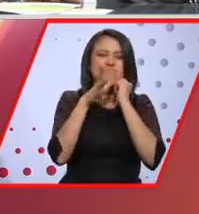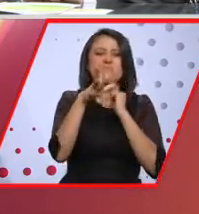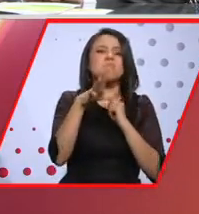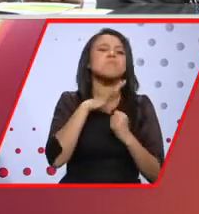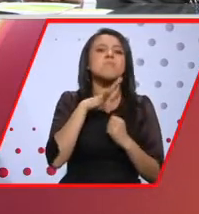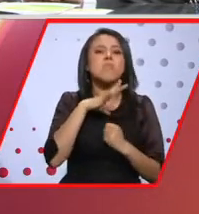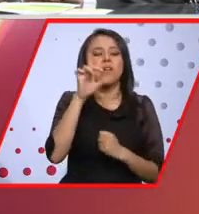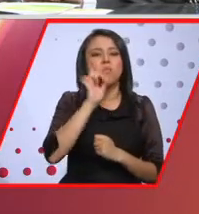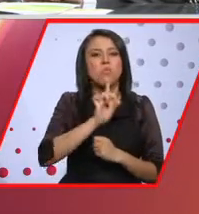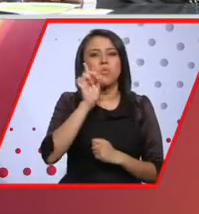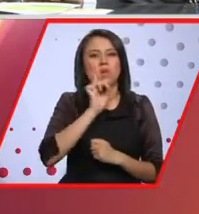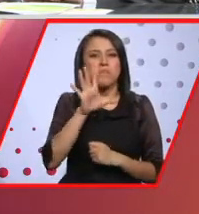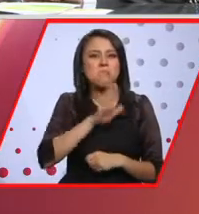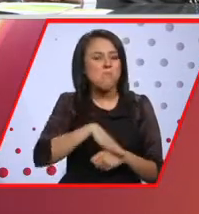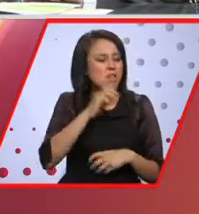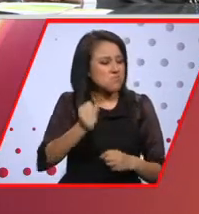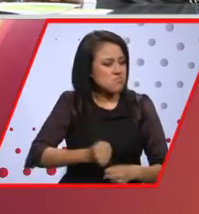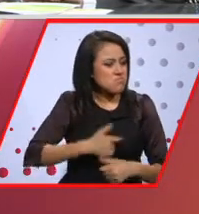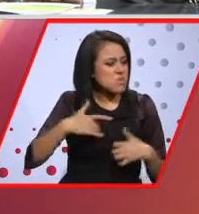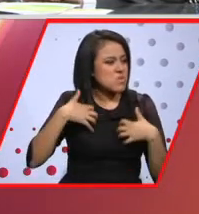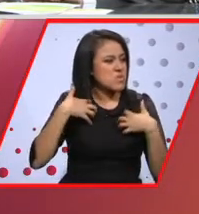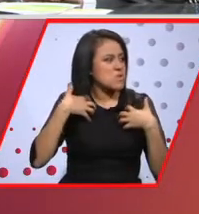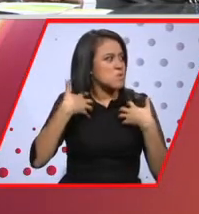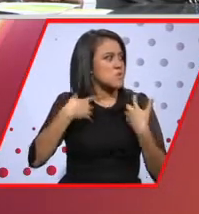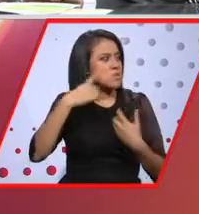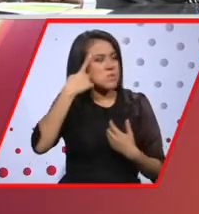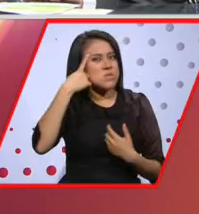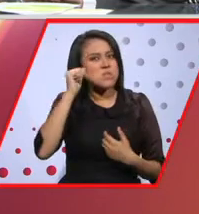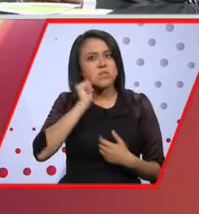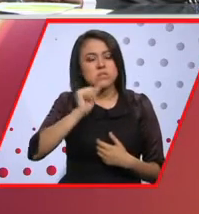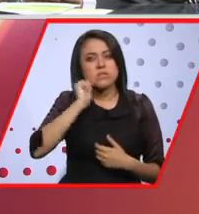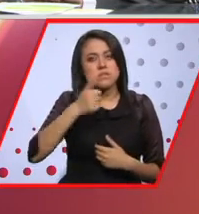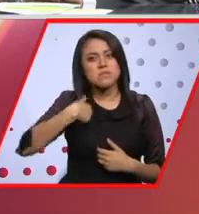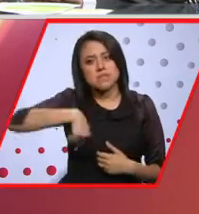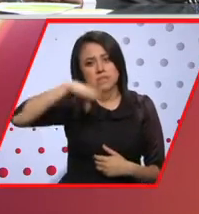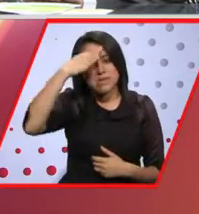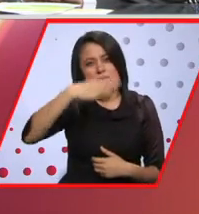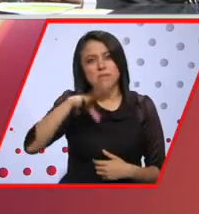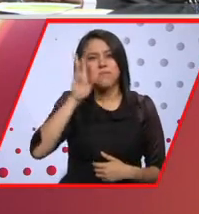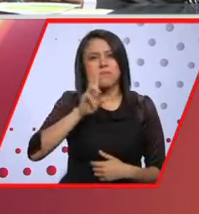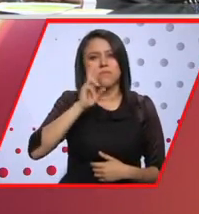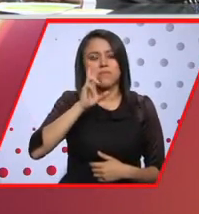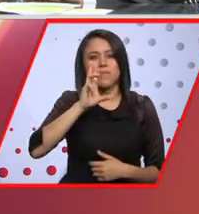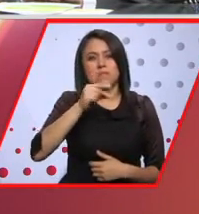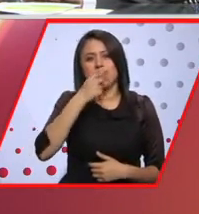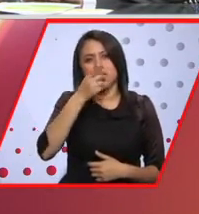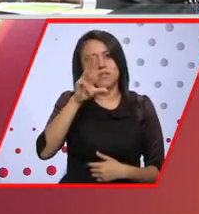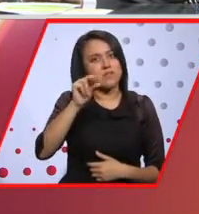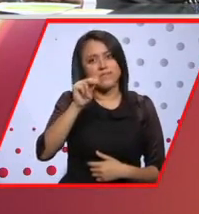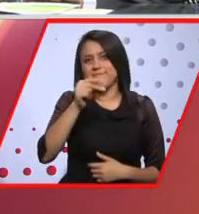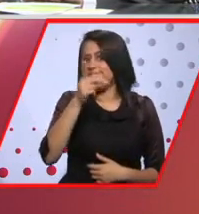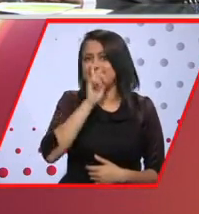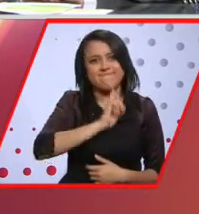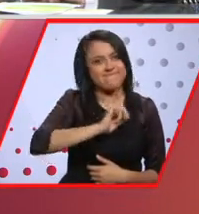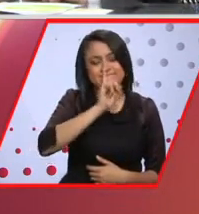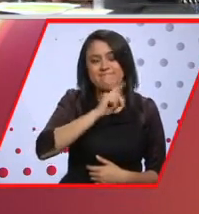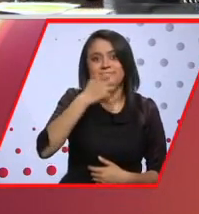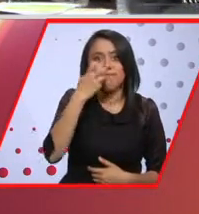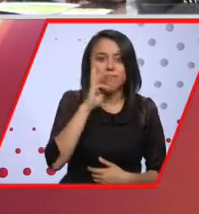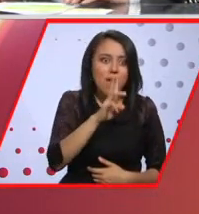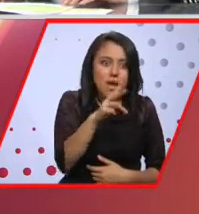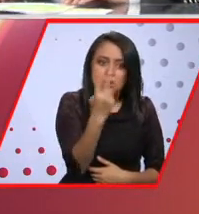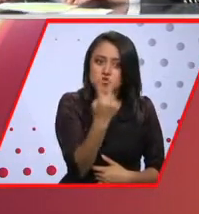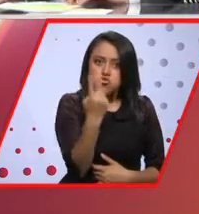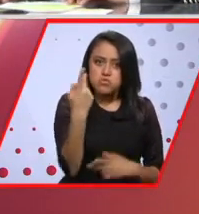la entrevista de la agresividad de sus vecinos. Cualquiera podría decir que la entrevistada estaba exagerando. No, tuvimos la oportunidad de ver a estos